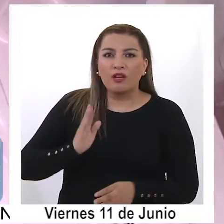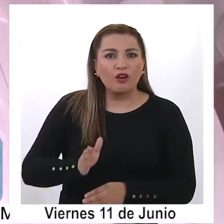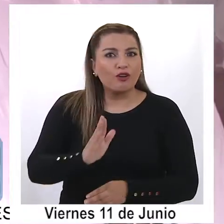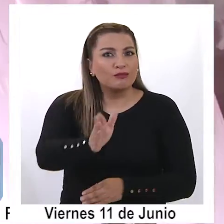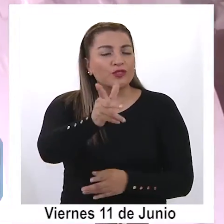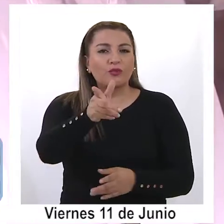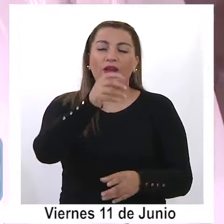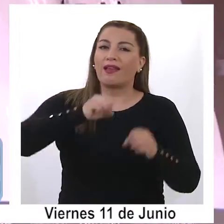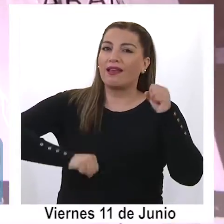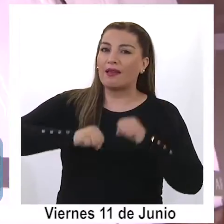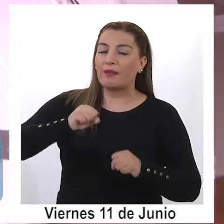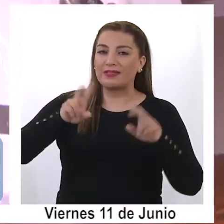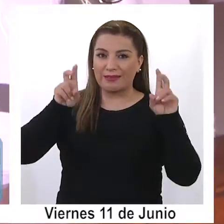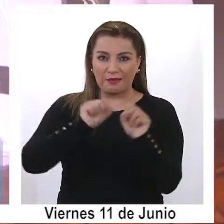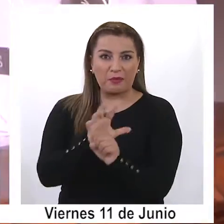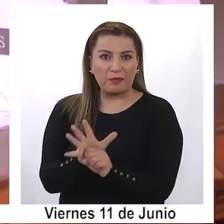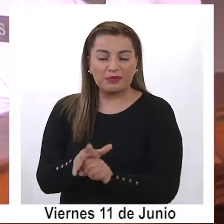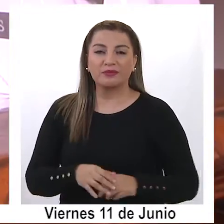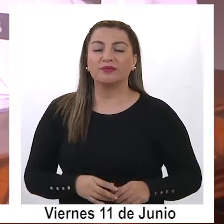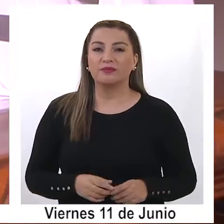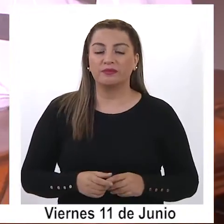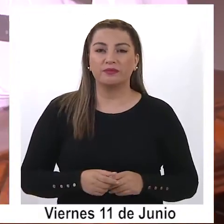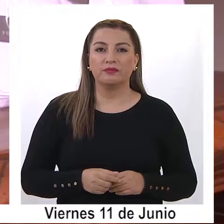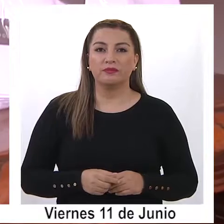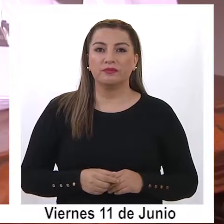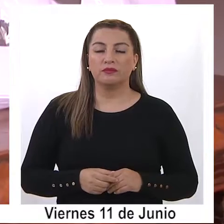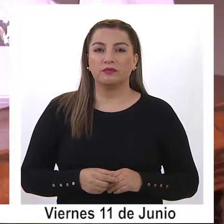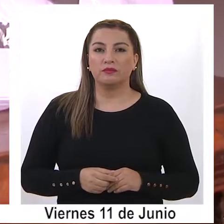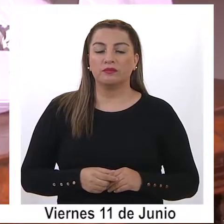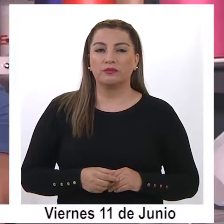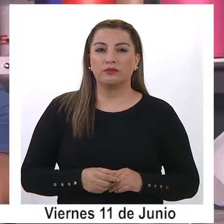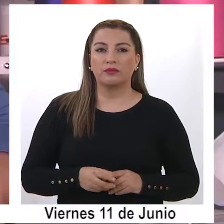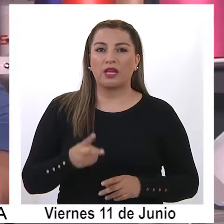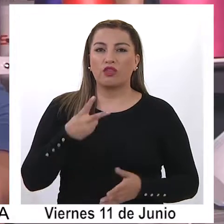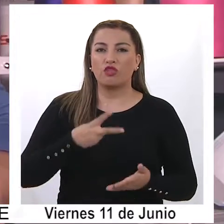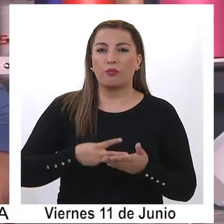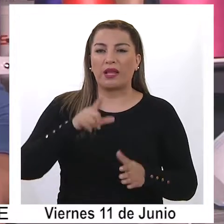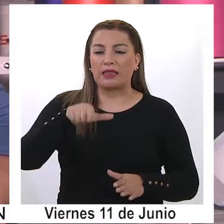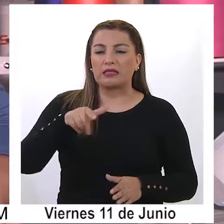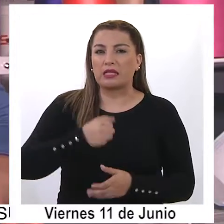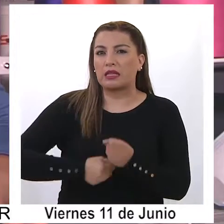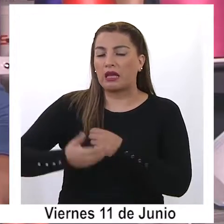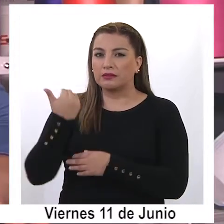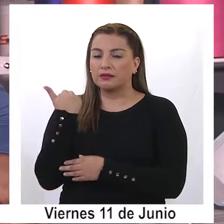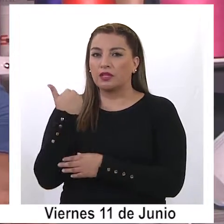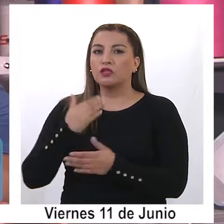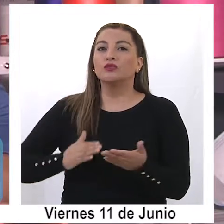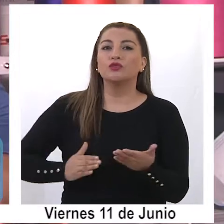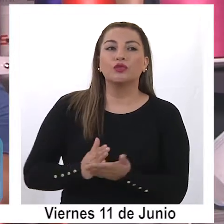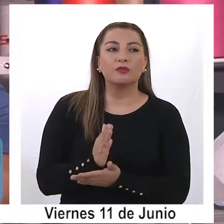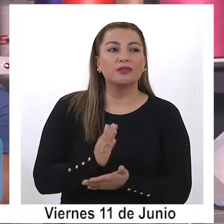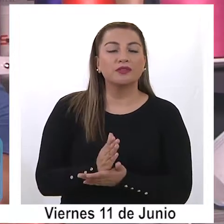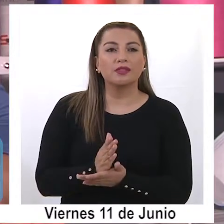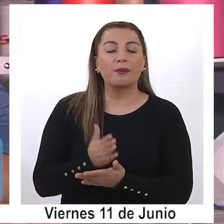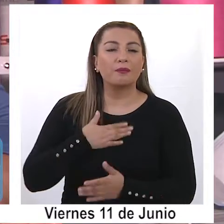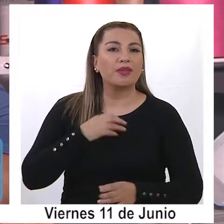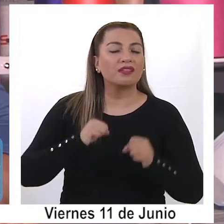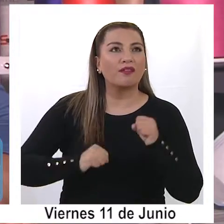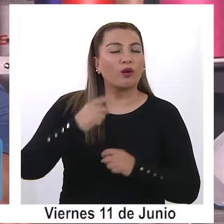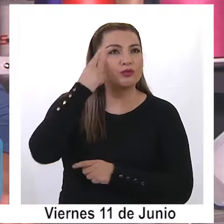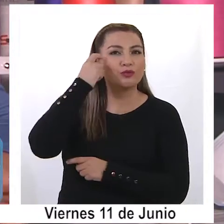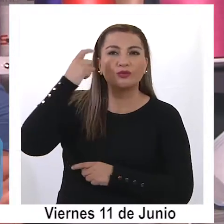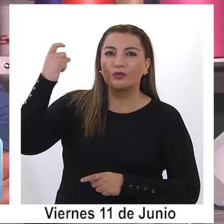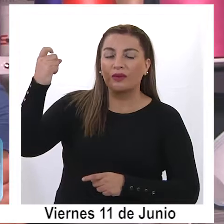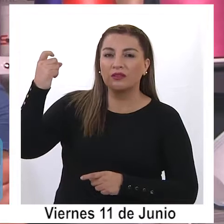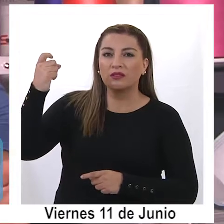mantenerse a flote durante la pandemia. En el 2017 yo me inicié esto, pero era un